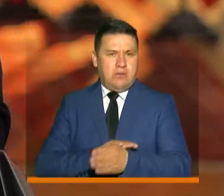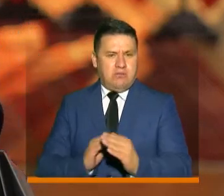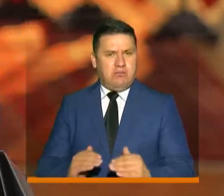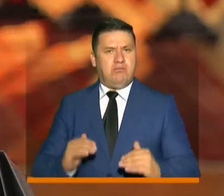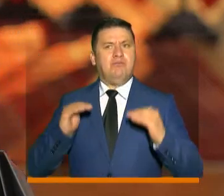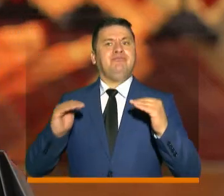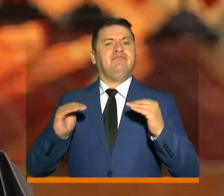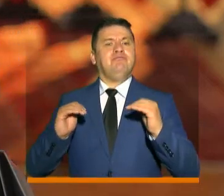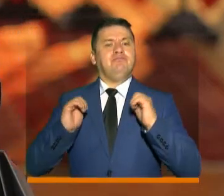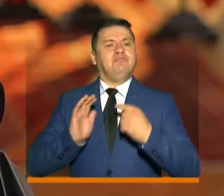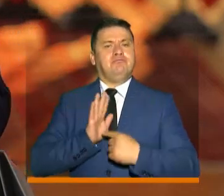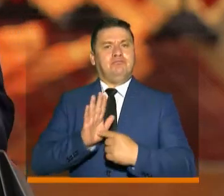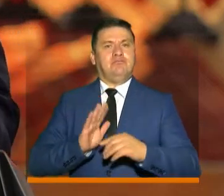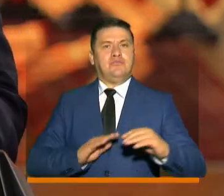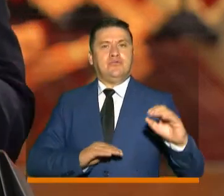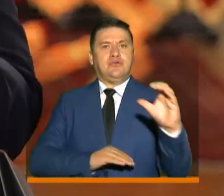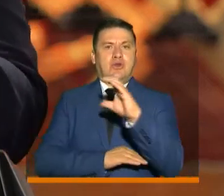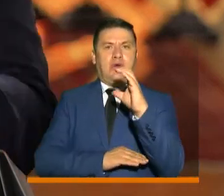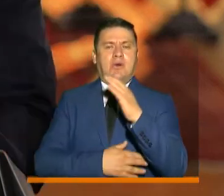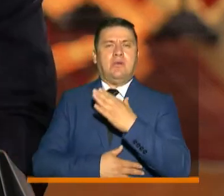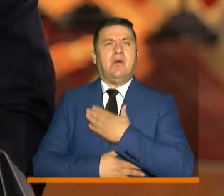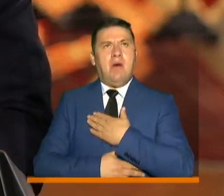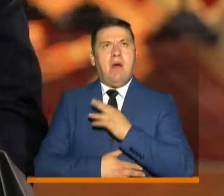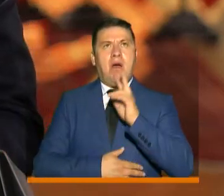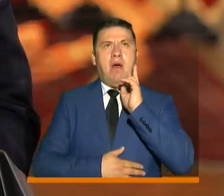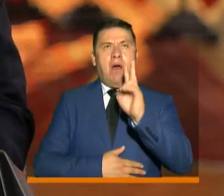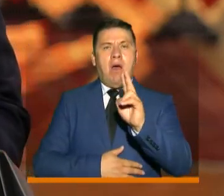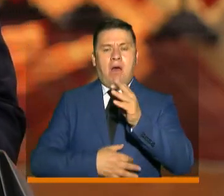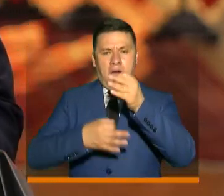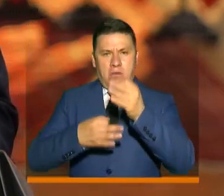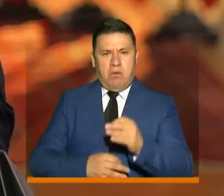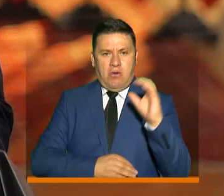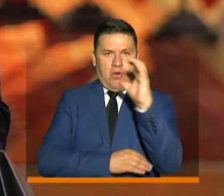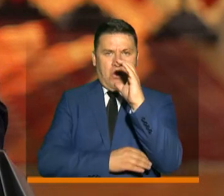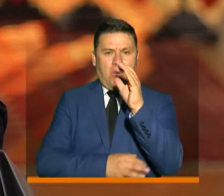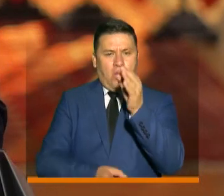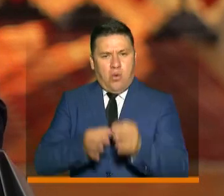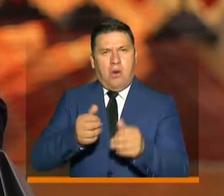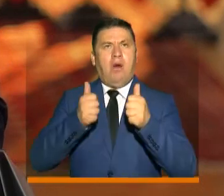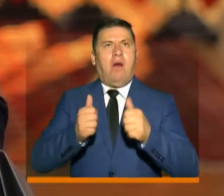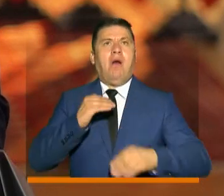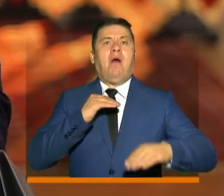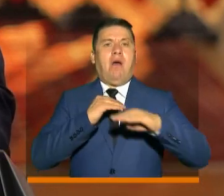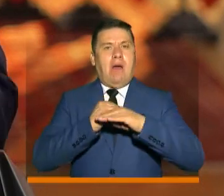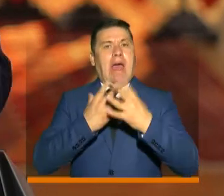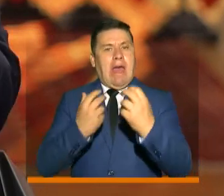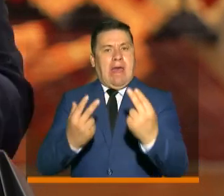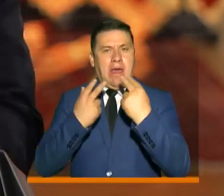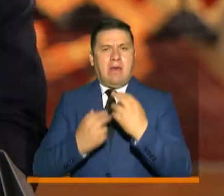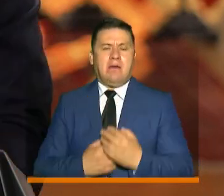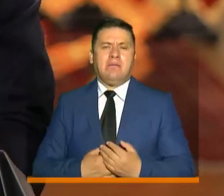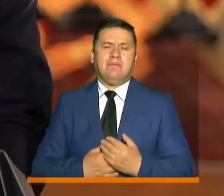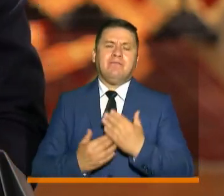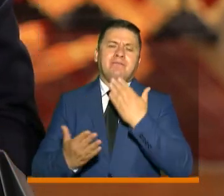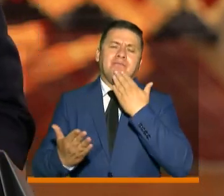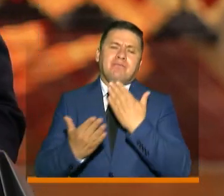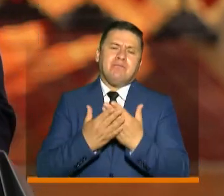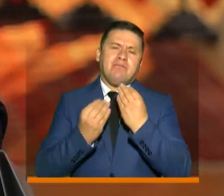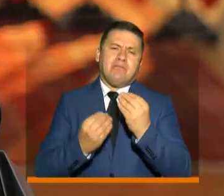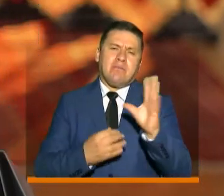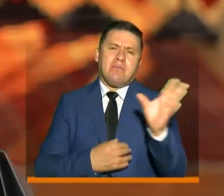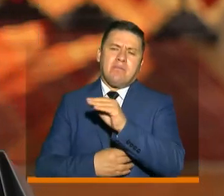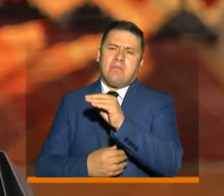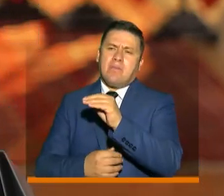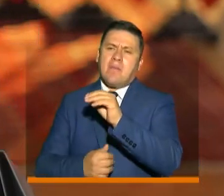altura para que los colombianos vean consolidar un país más justo quiero agradecer a cada uno de